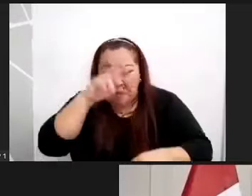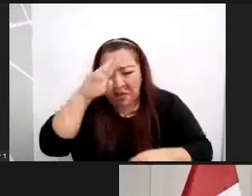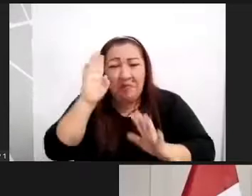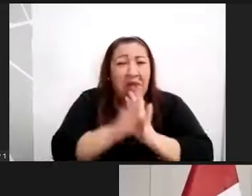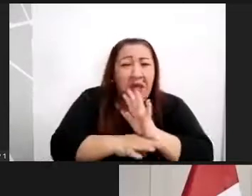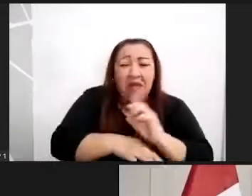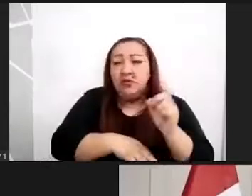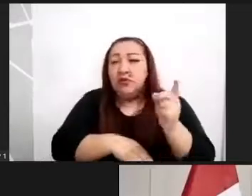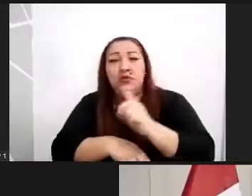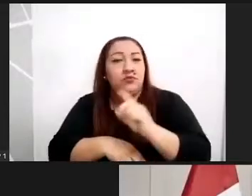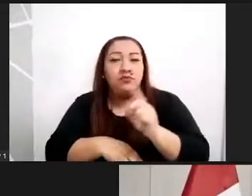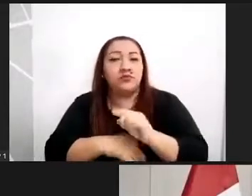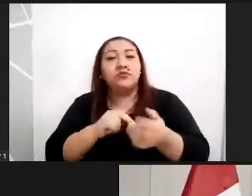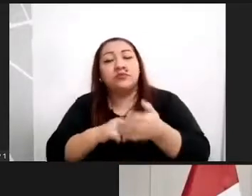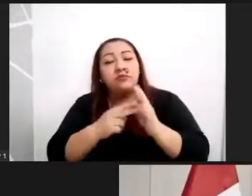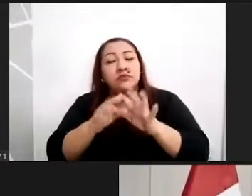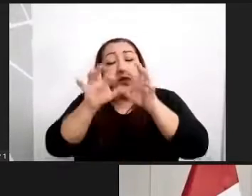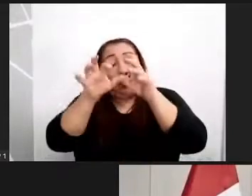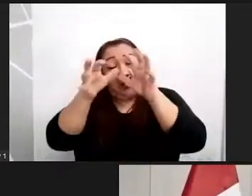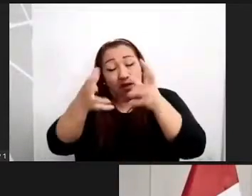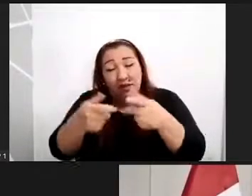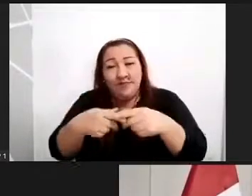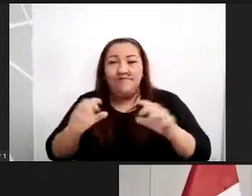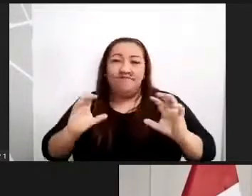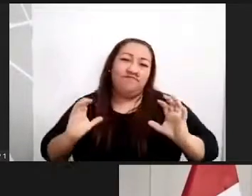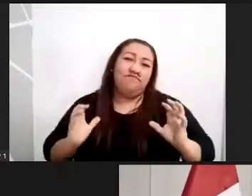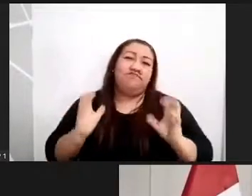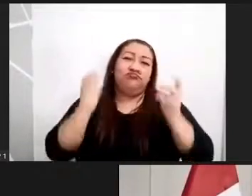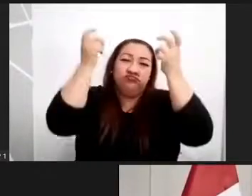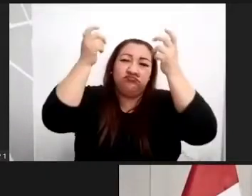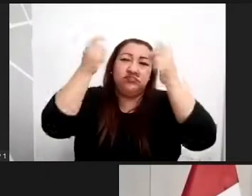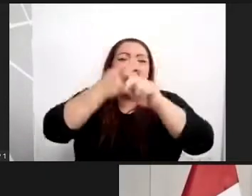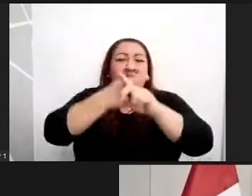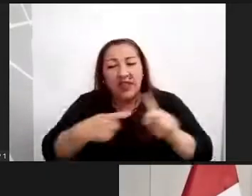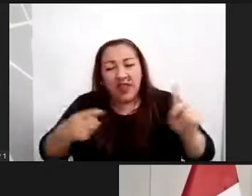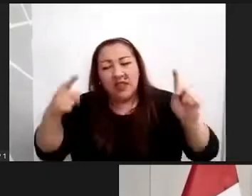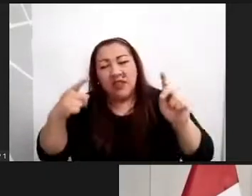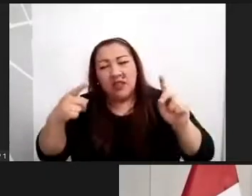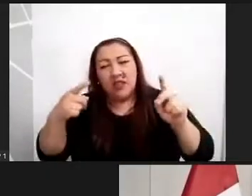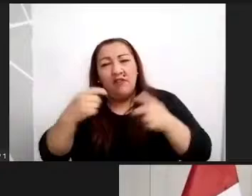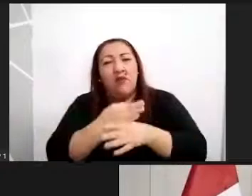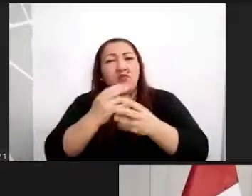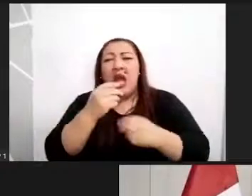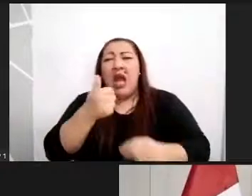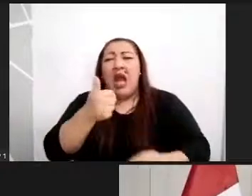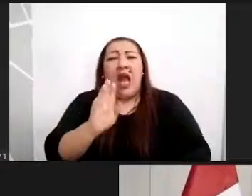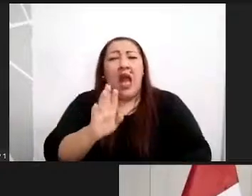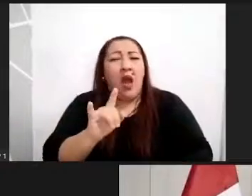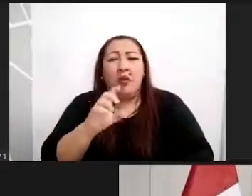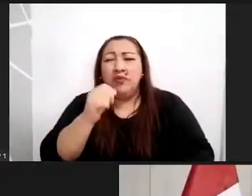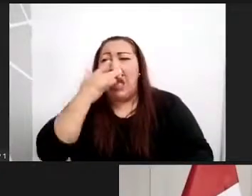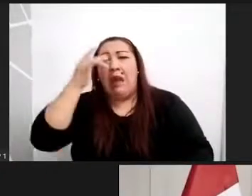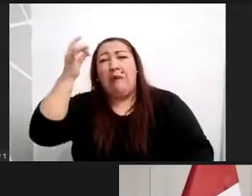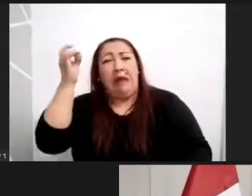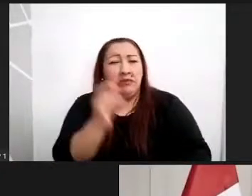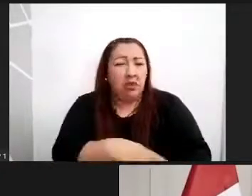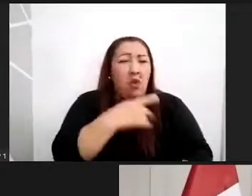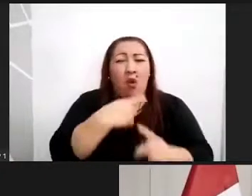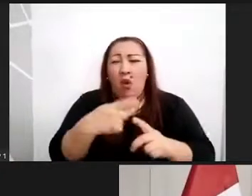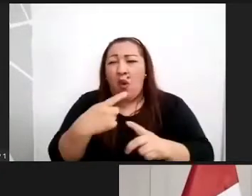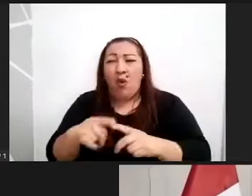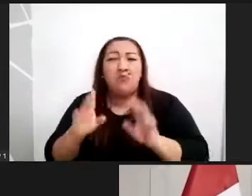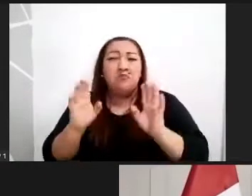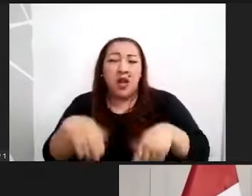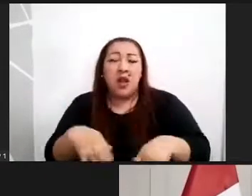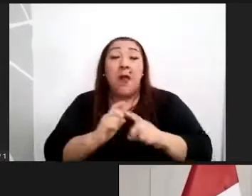¿no? Pues la pandemia no solo ha exacerbado diversas formas de abuso y de abandono, sino también ha exacerbado